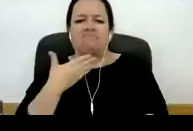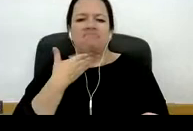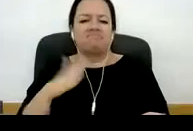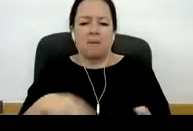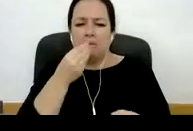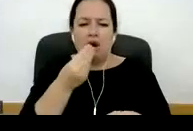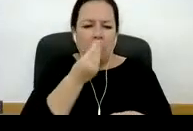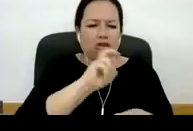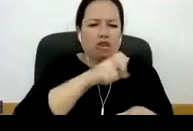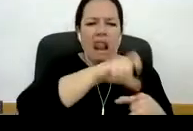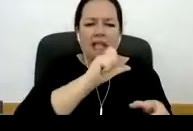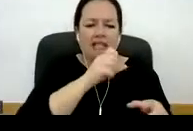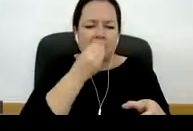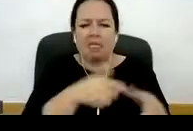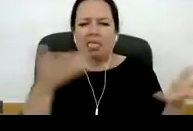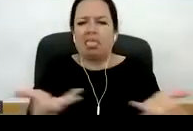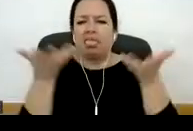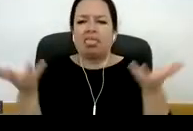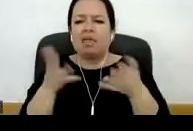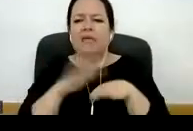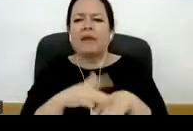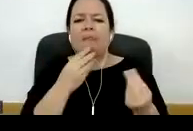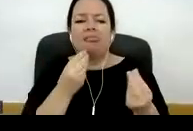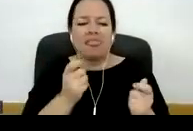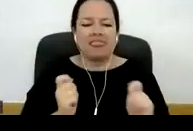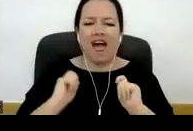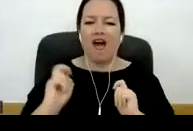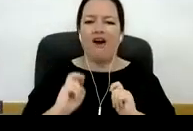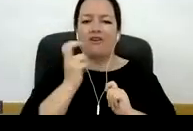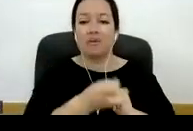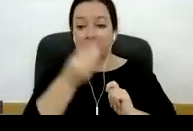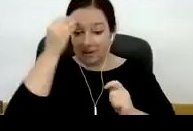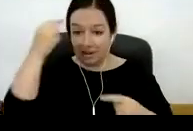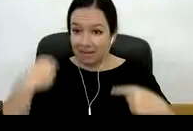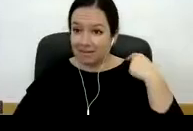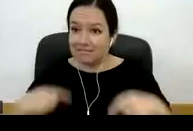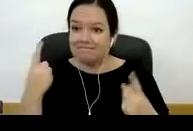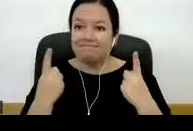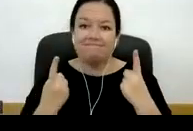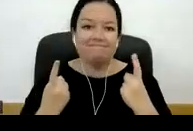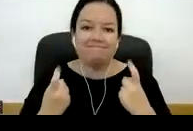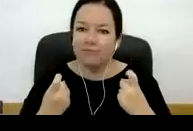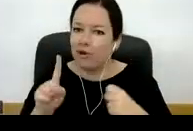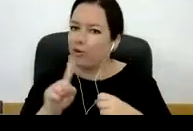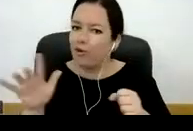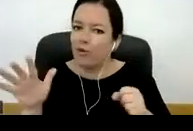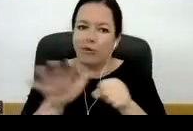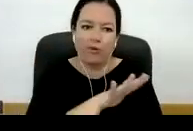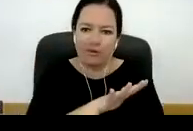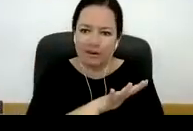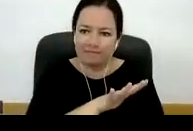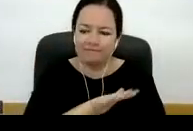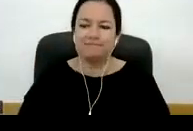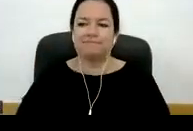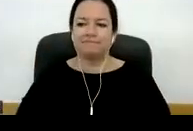cualquier cosa y así me mantengo, pensando que con eso van a entrar todas las necesidades que tenemos diariamente, y no es el